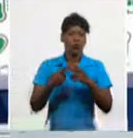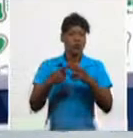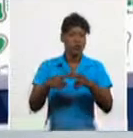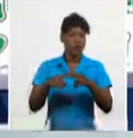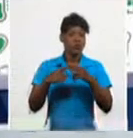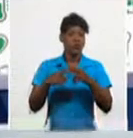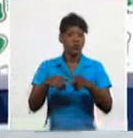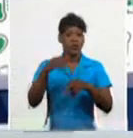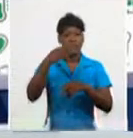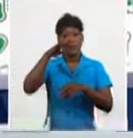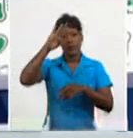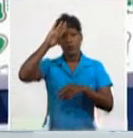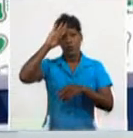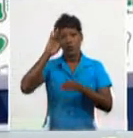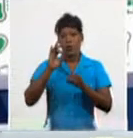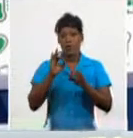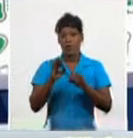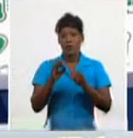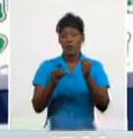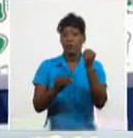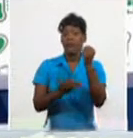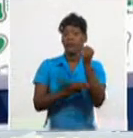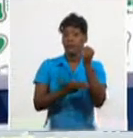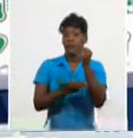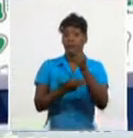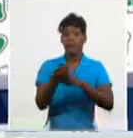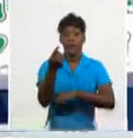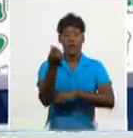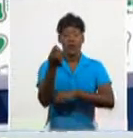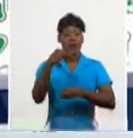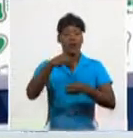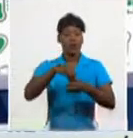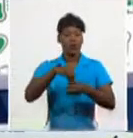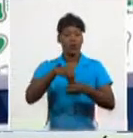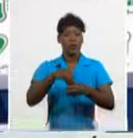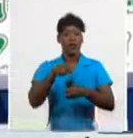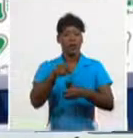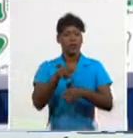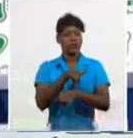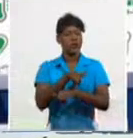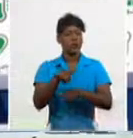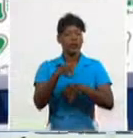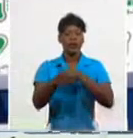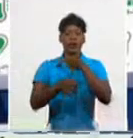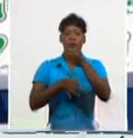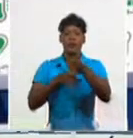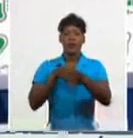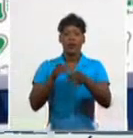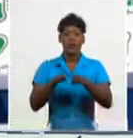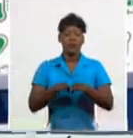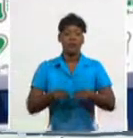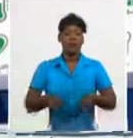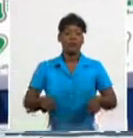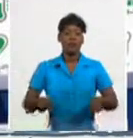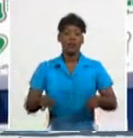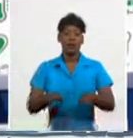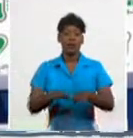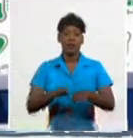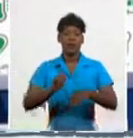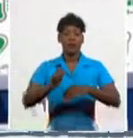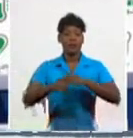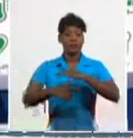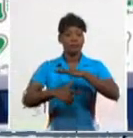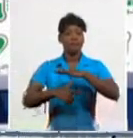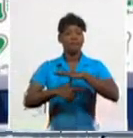también se prevé el fortalecimiento económico. Allí estuvo presidido también esta mesa redonda por el viceprimer